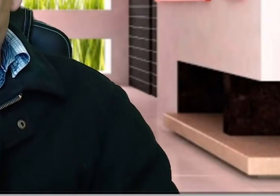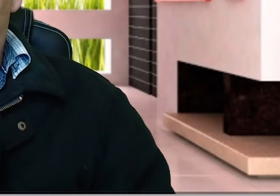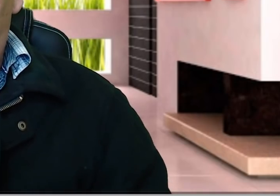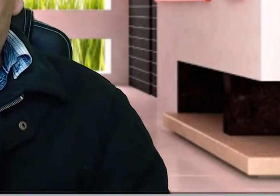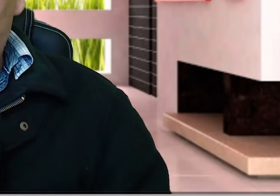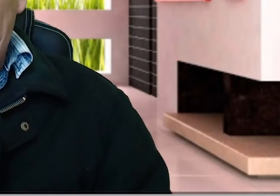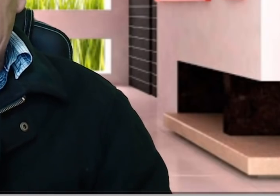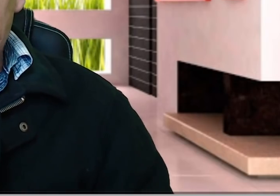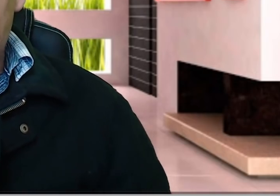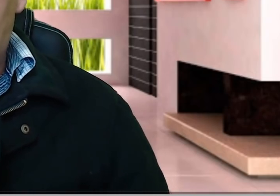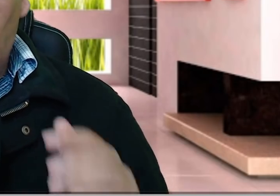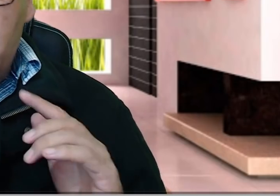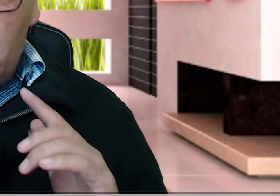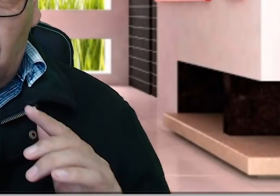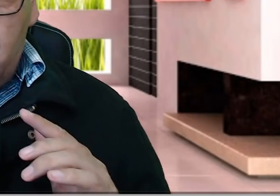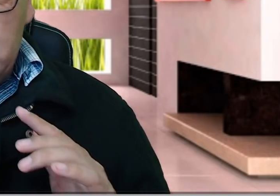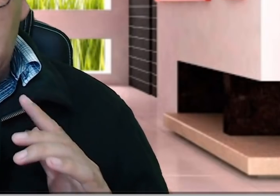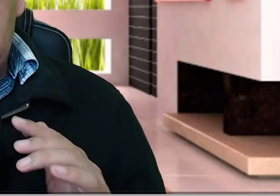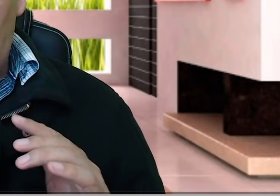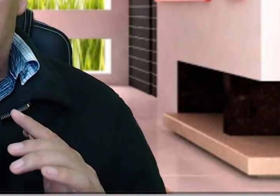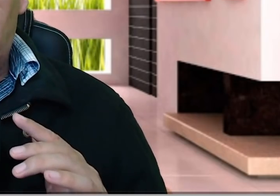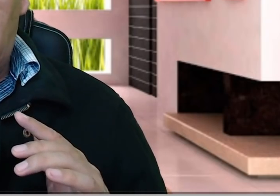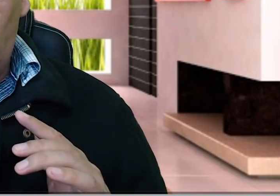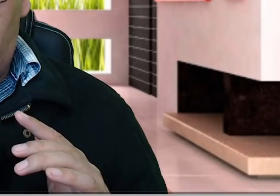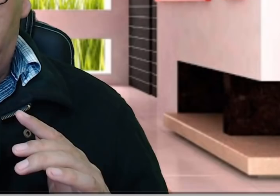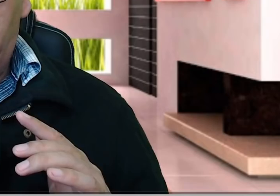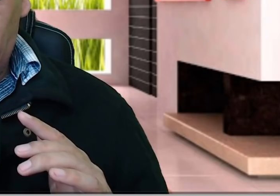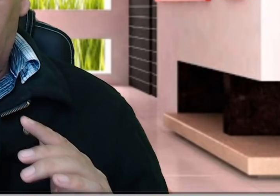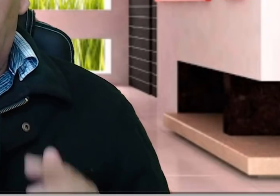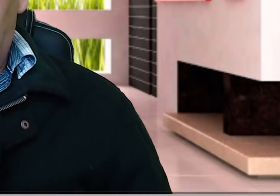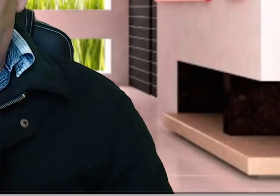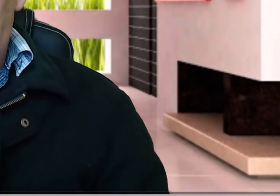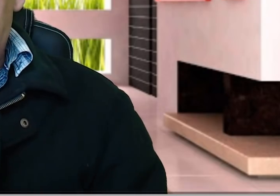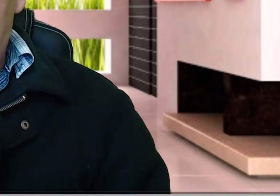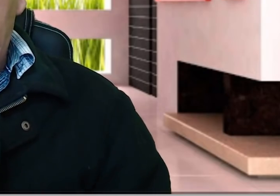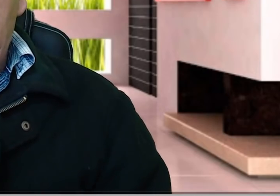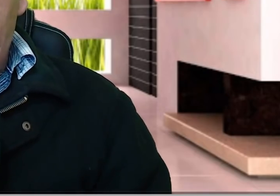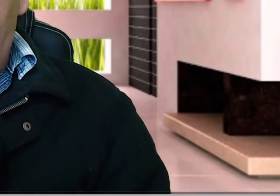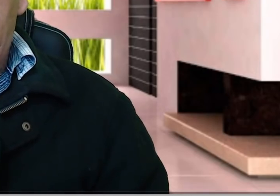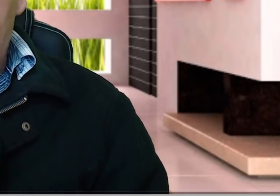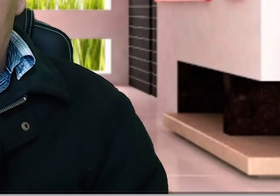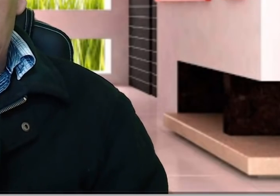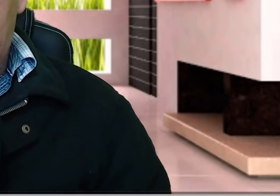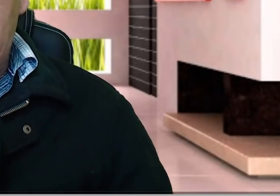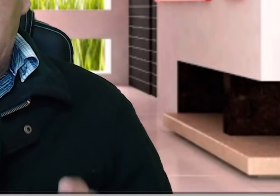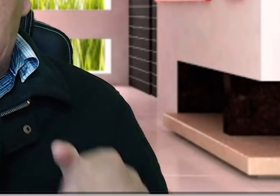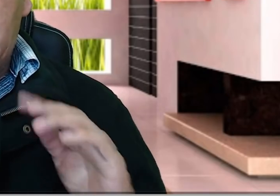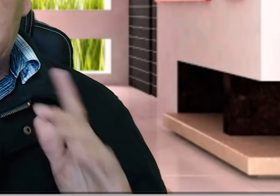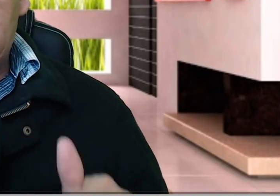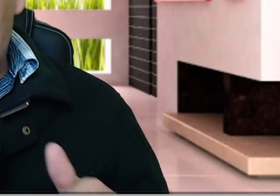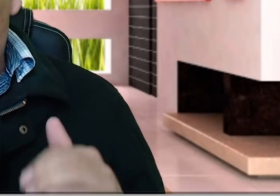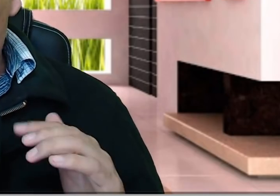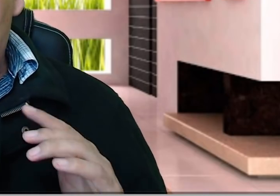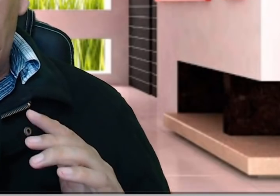mostró su apoyo al inicio del gobierno del presidente López Obrador. Pero se viene la pandemia, se viene la